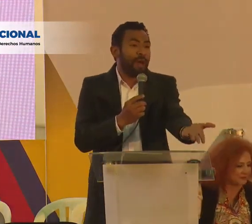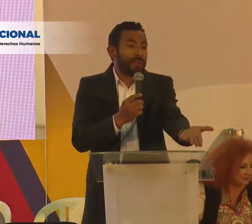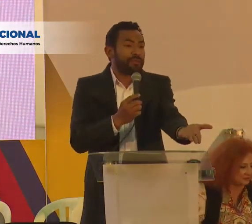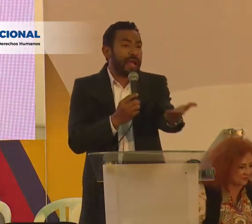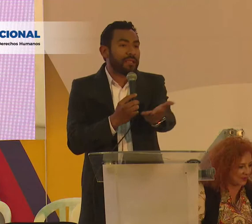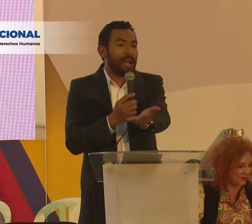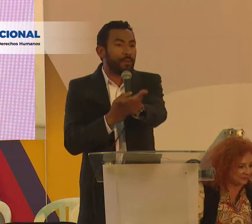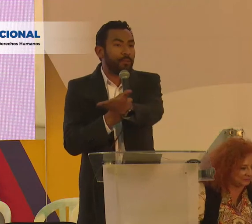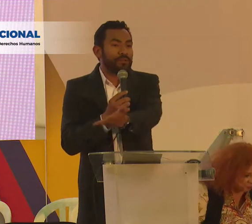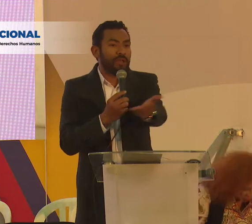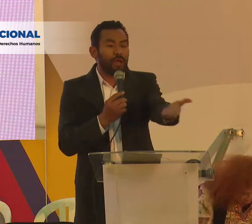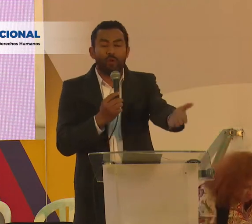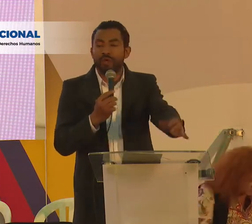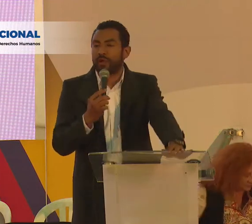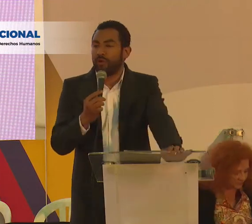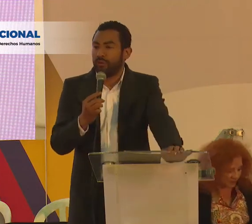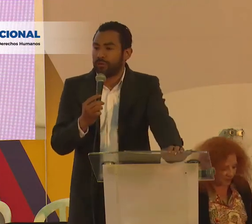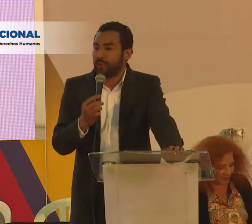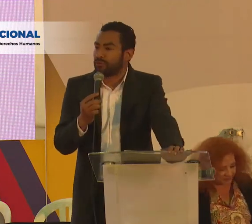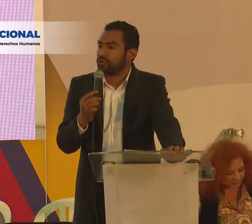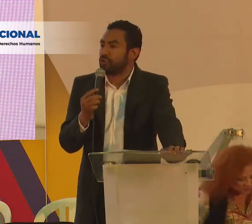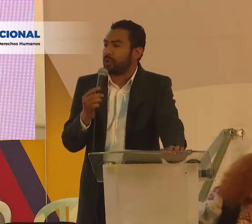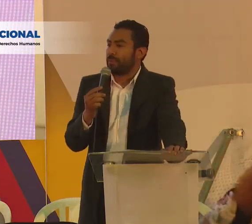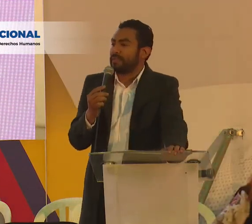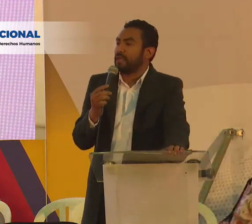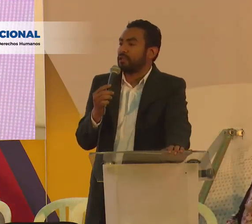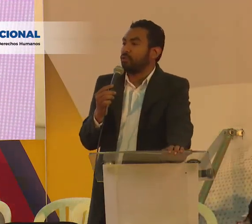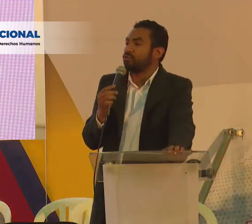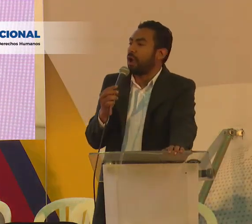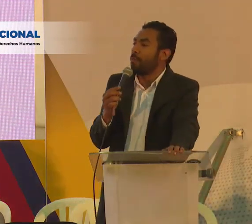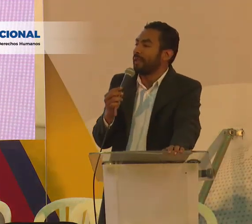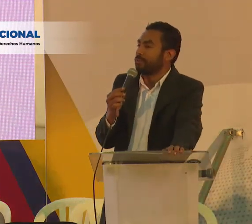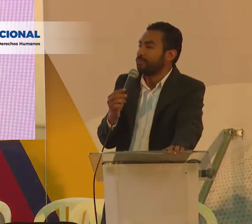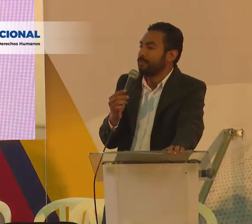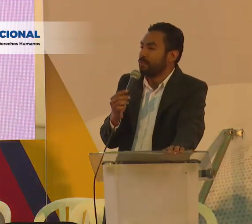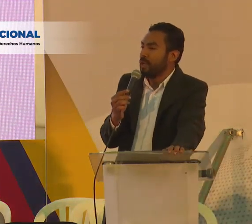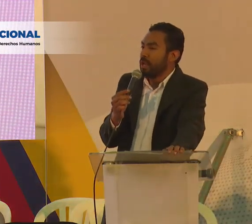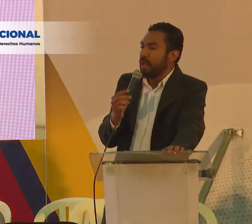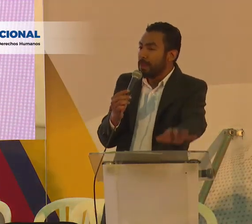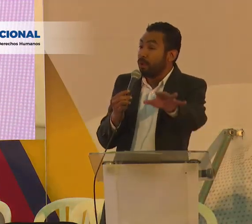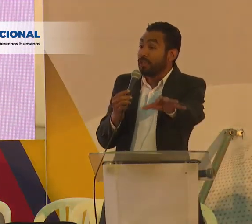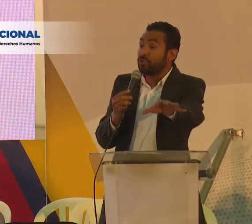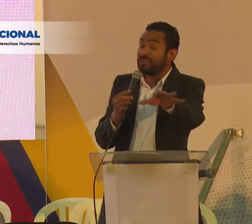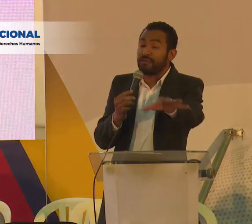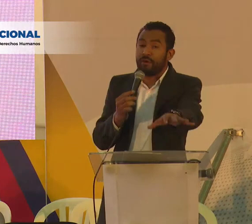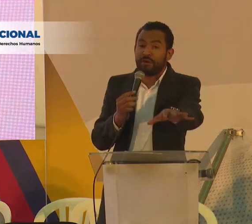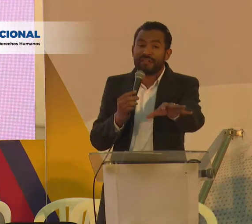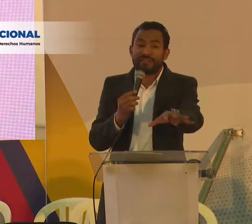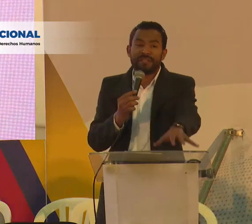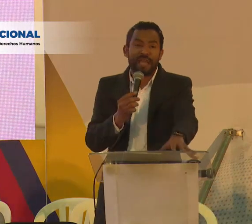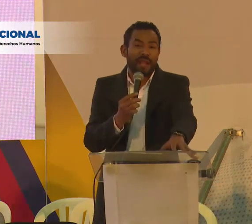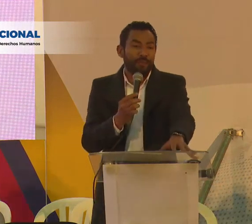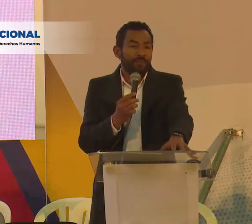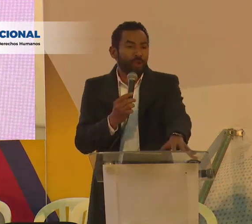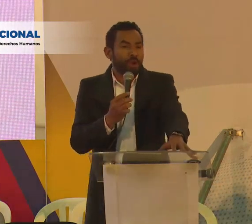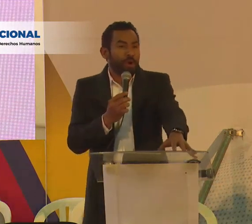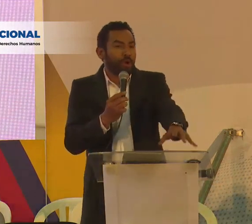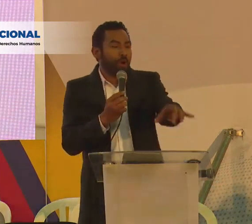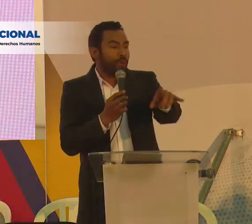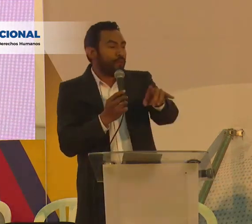base fundamental de la propuesta de gobierno de nuestro señor presidente Gustavo Petro. Y por eso este foro es